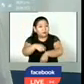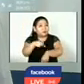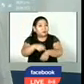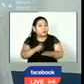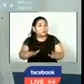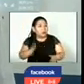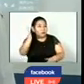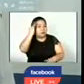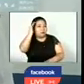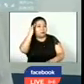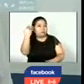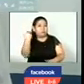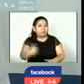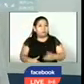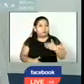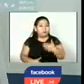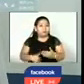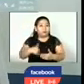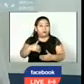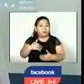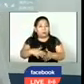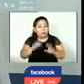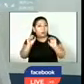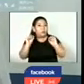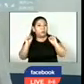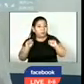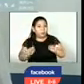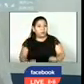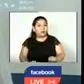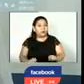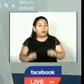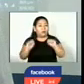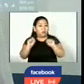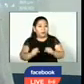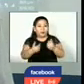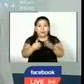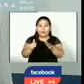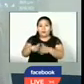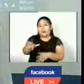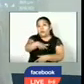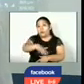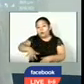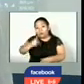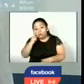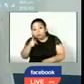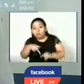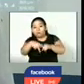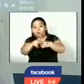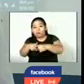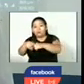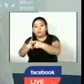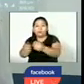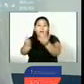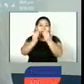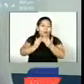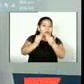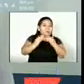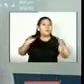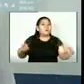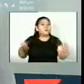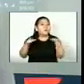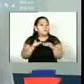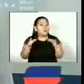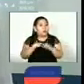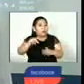avanzando este proceso de rehabilitación de diversas zonas y diversos proyectos de Anda y cómo va avanzando también